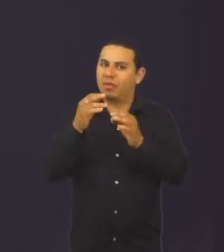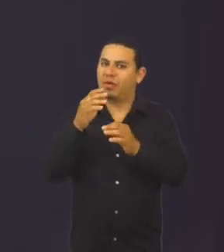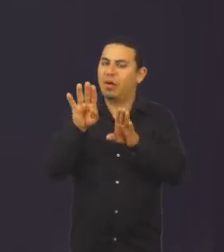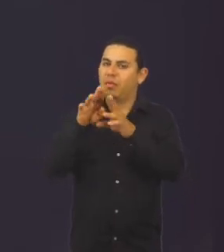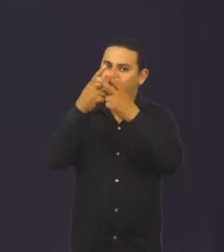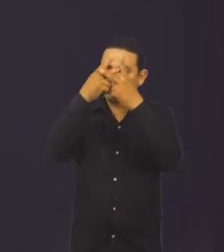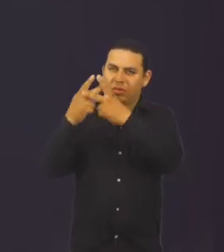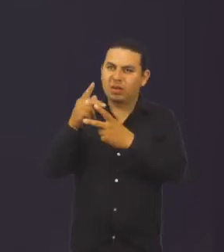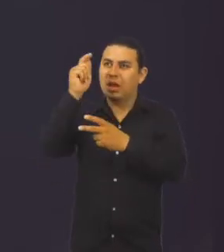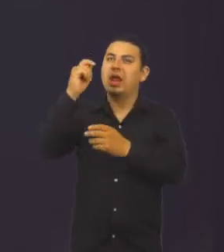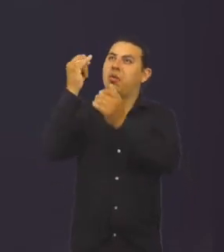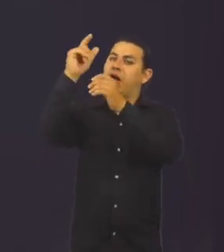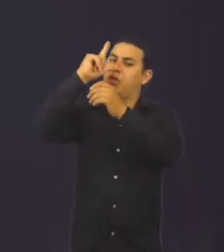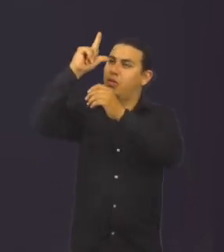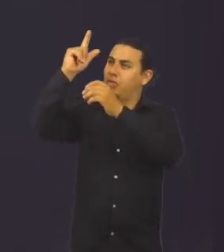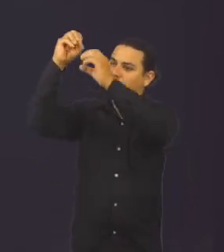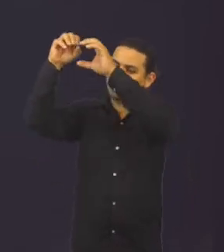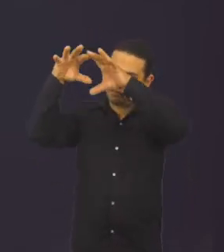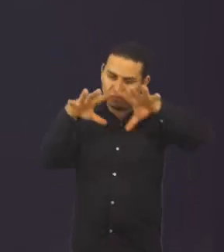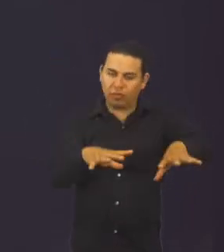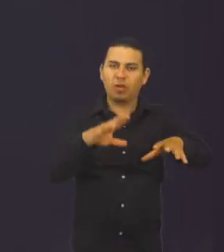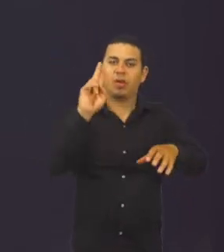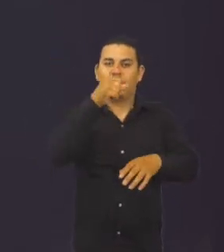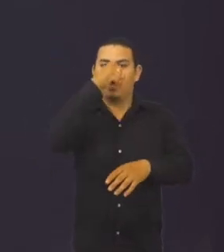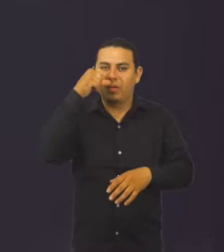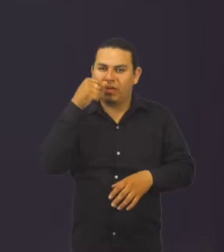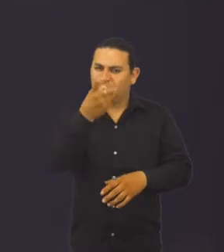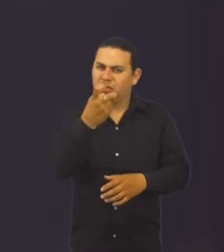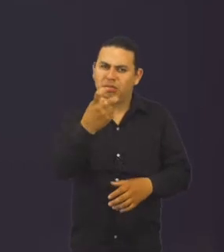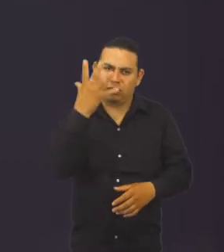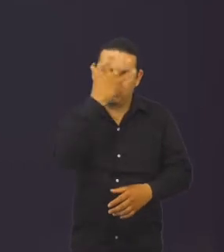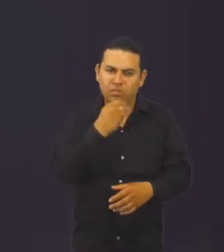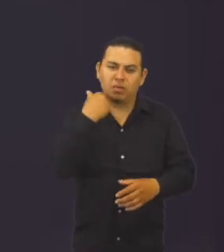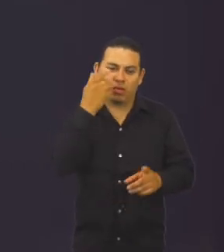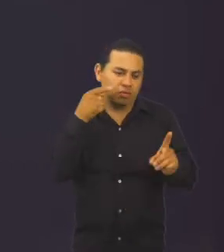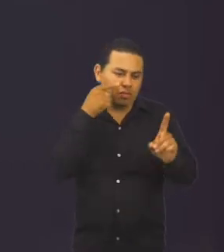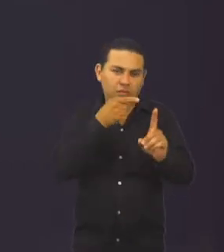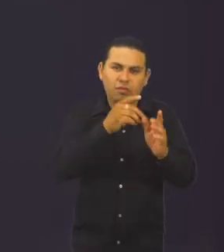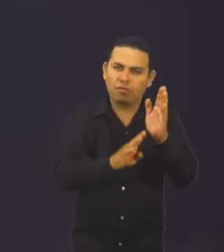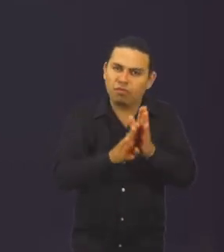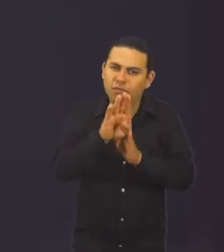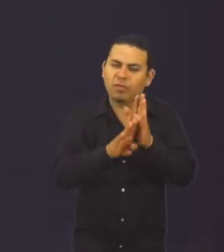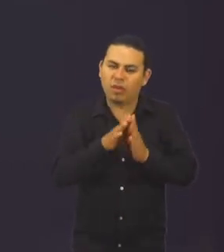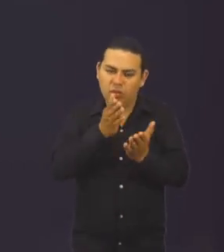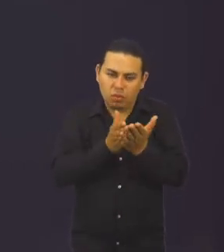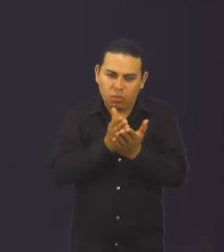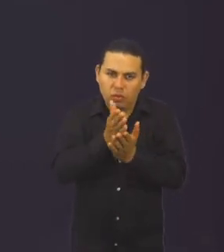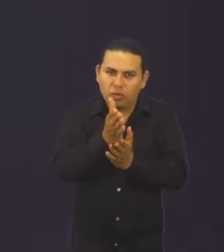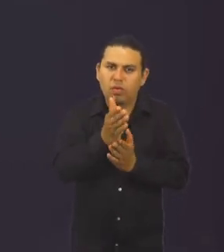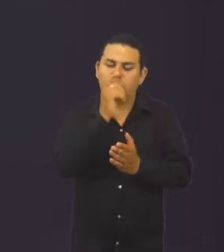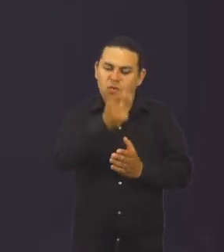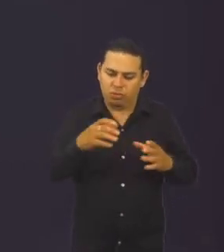propia, fulgor astral que alumbra a la Universidad Benito Juárez, tanto como esta busca también iluminar